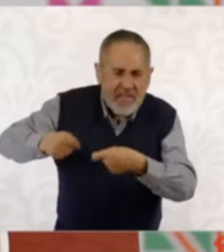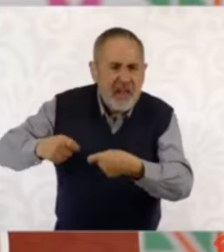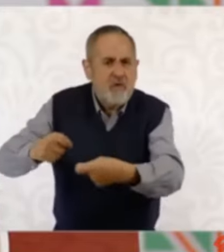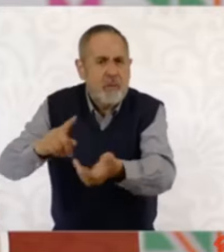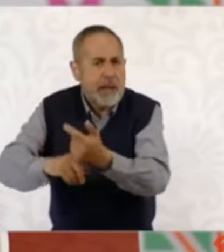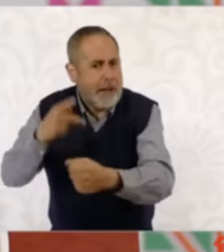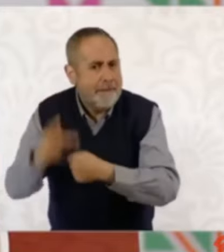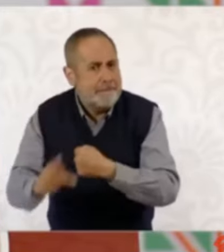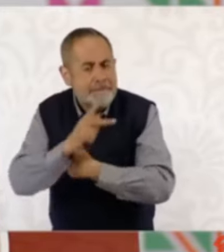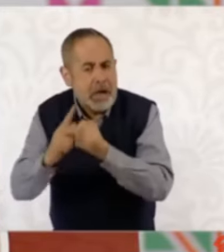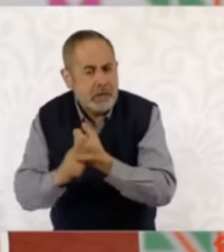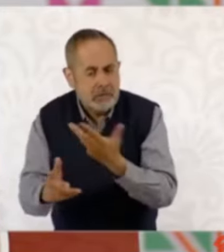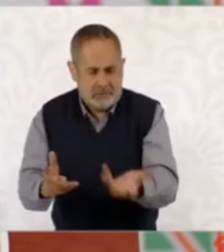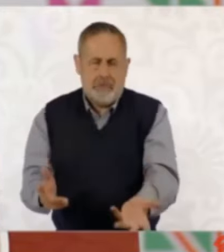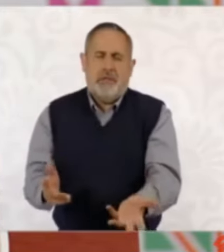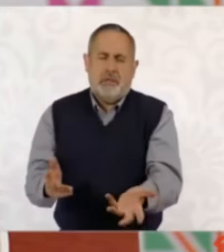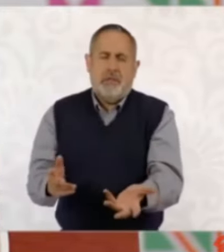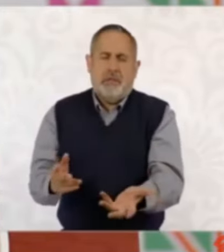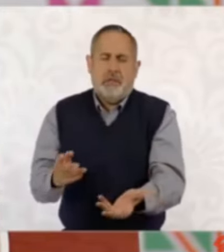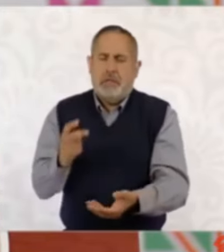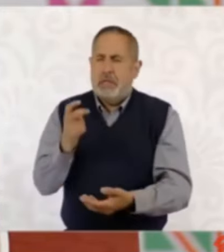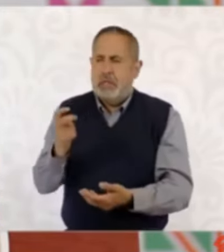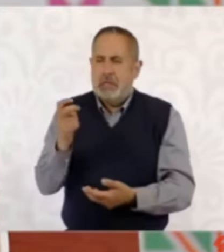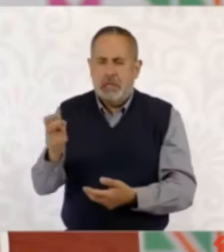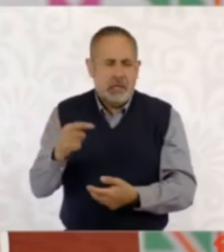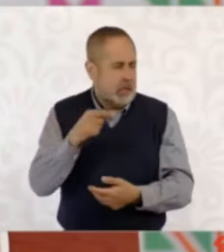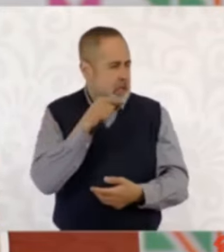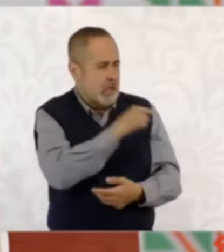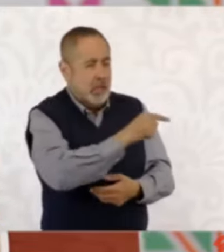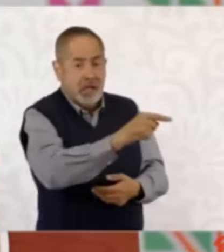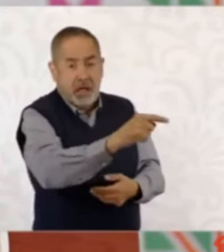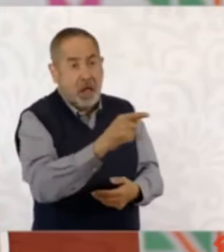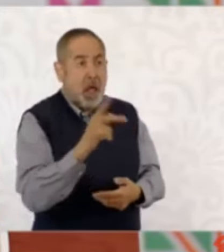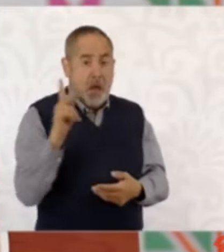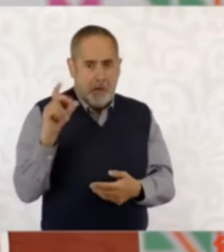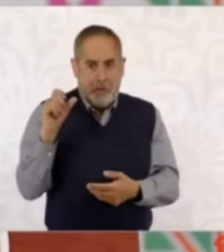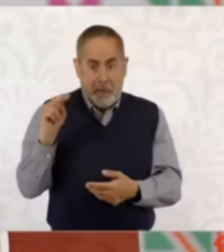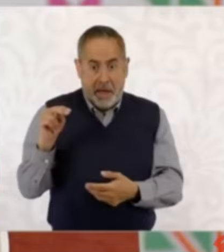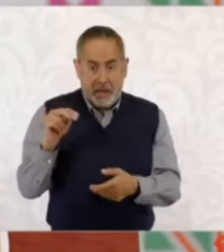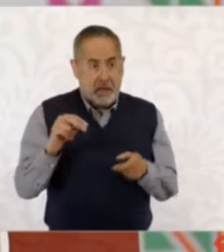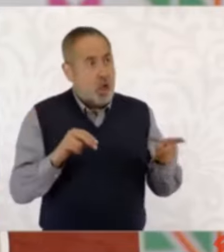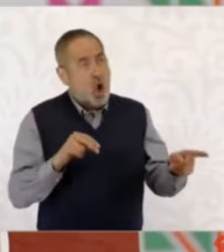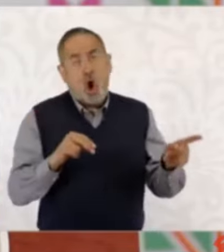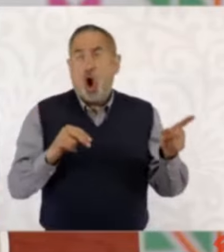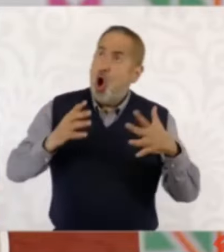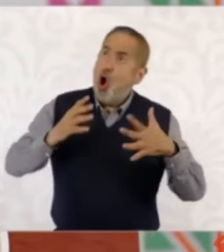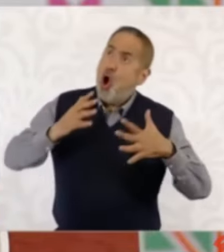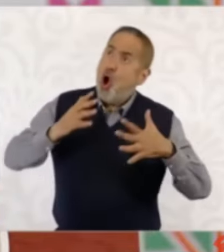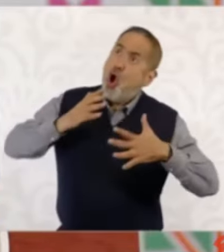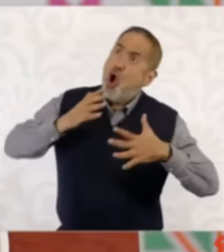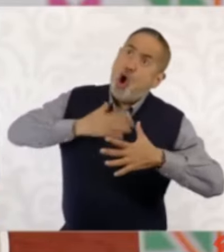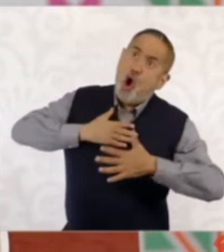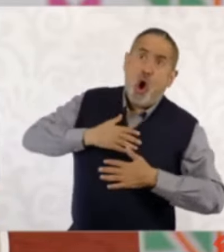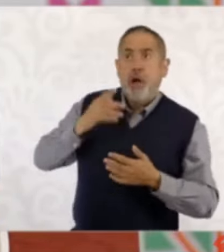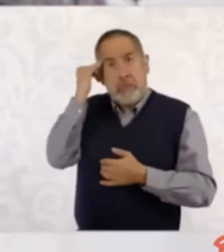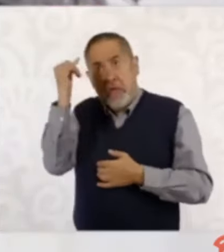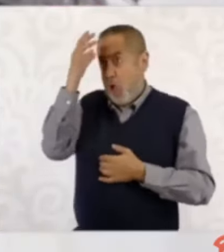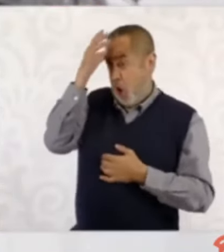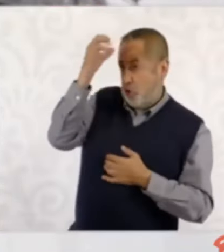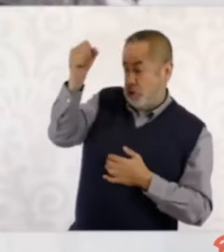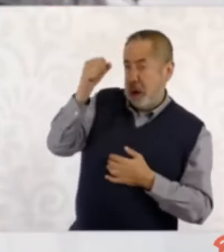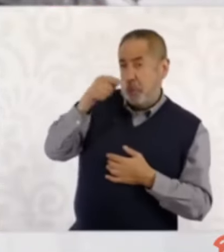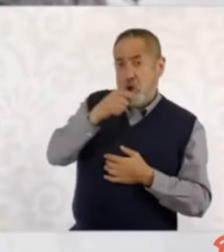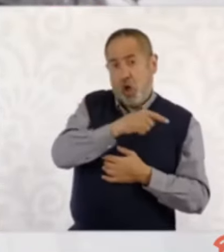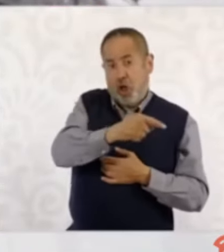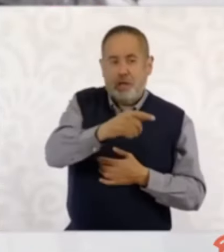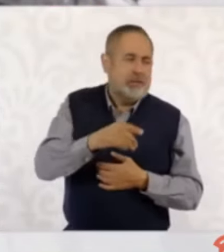país. Entonces, su concepto de el PAN, que